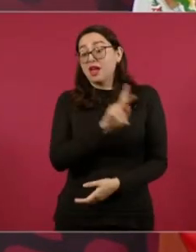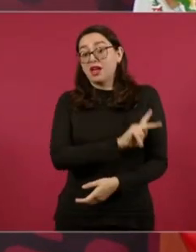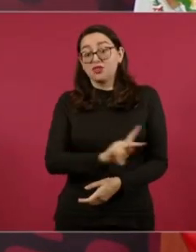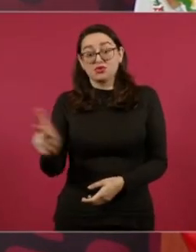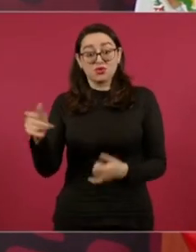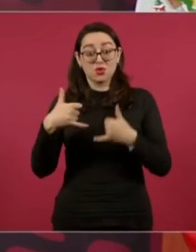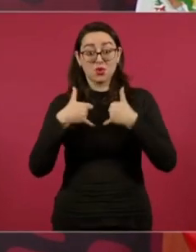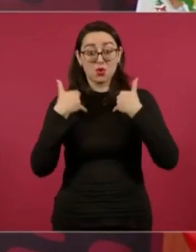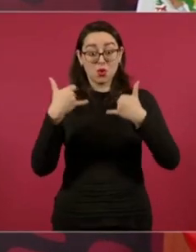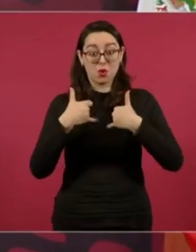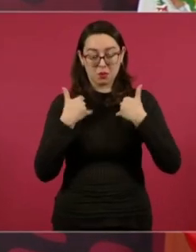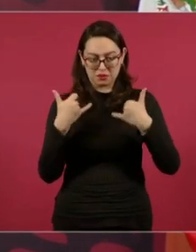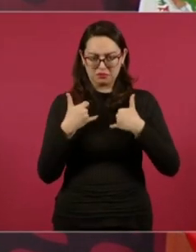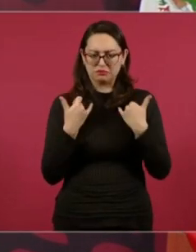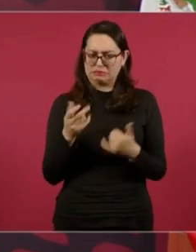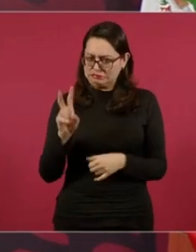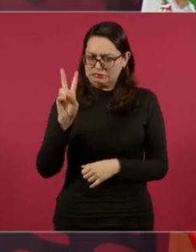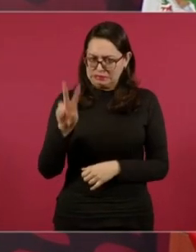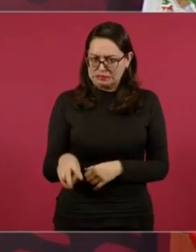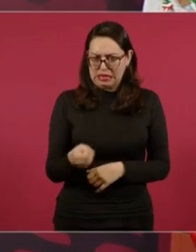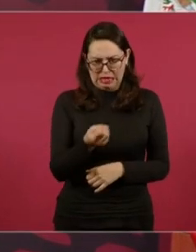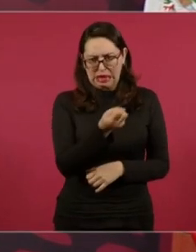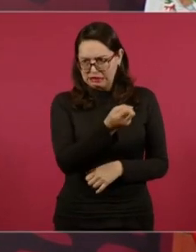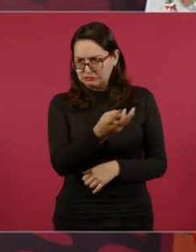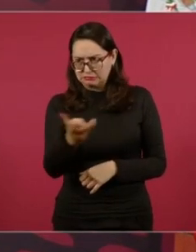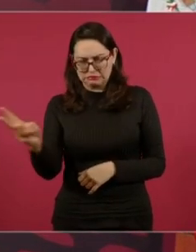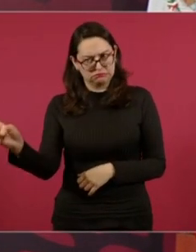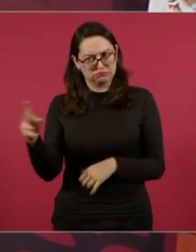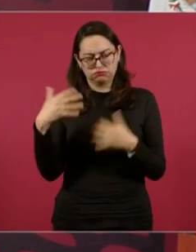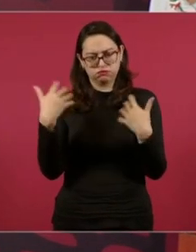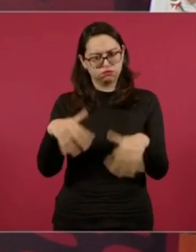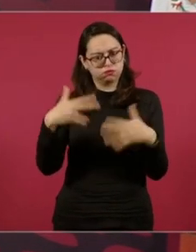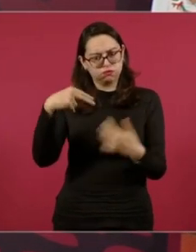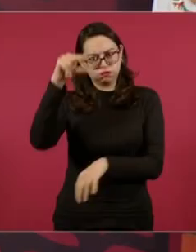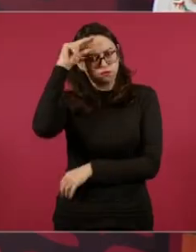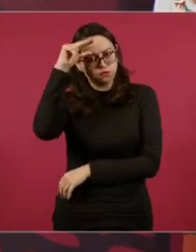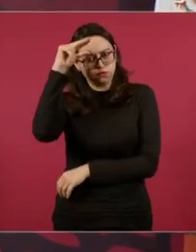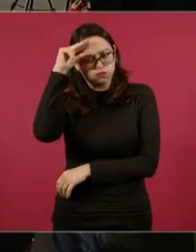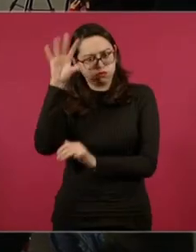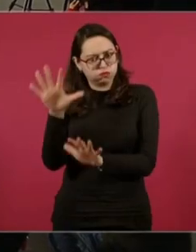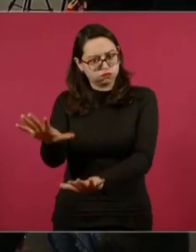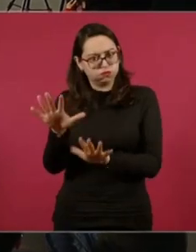Y son jóvenes muy brillantes, ellos, como muchos.